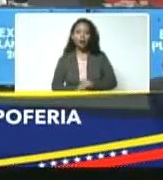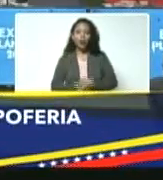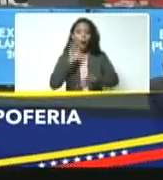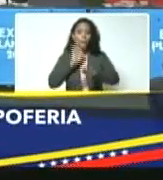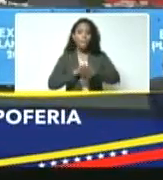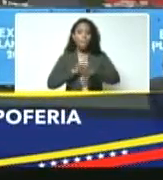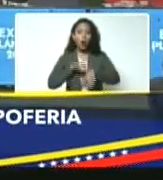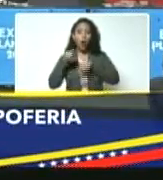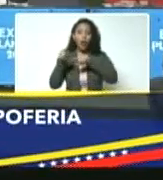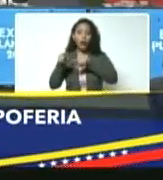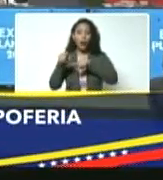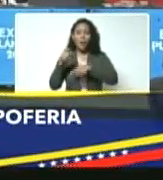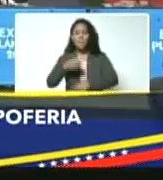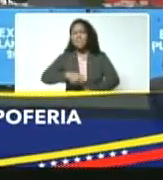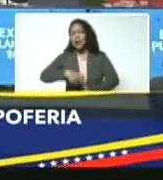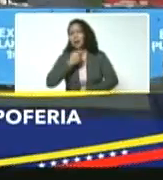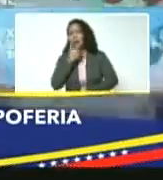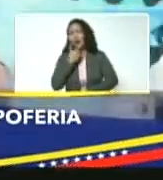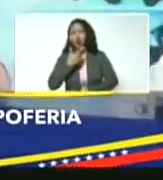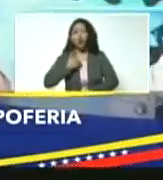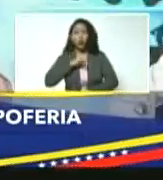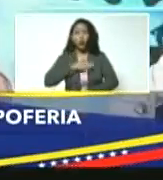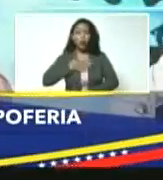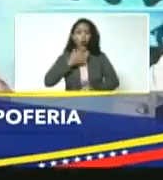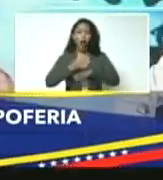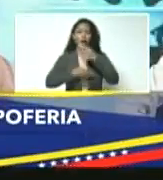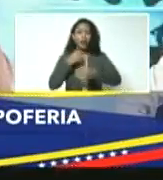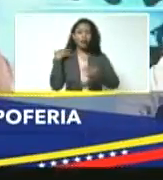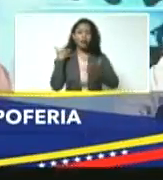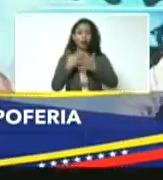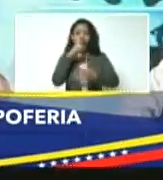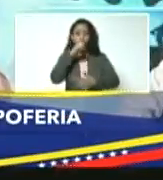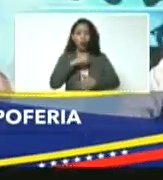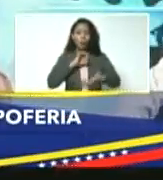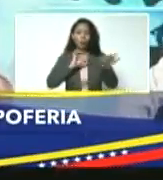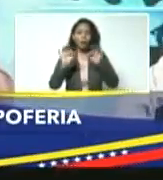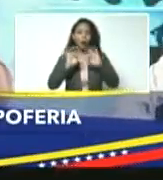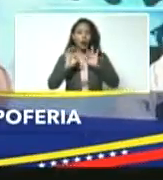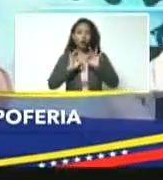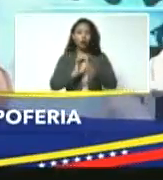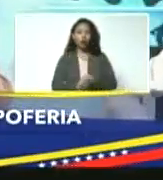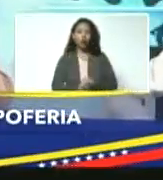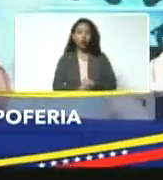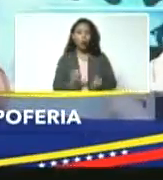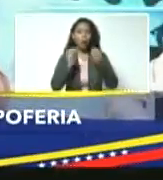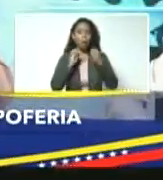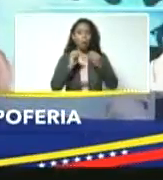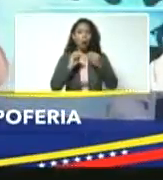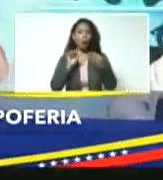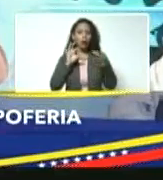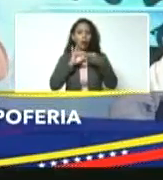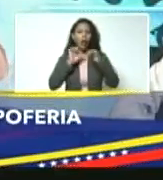eso, lo más hermoso que nosotros podemos hacer durante el año es prepararnos para